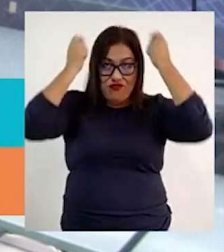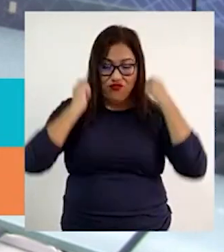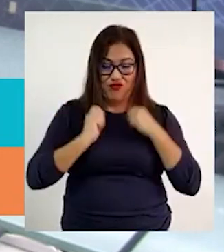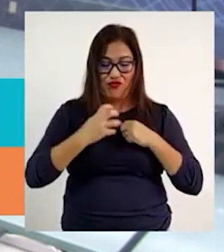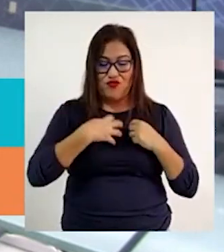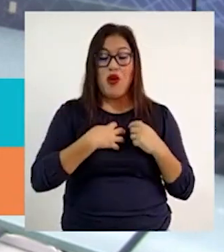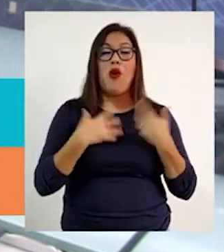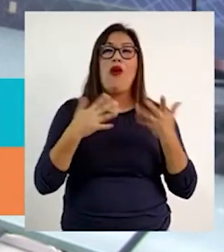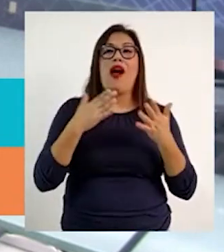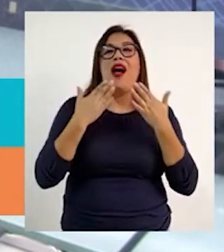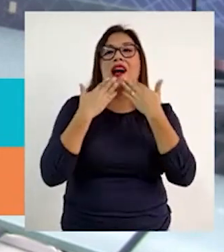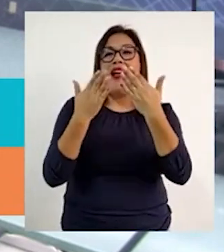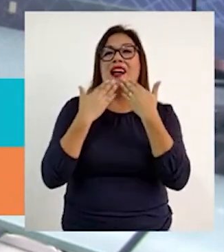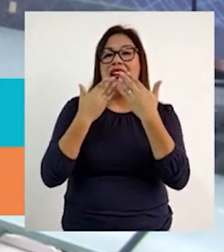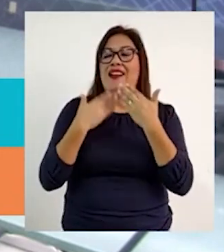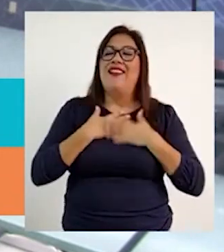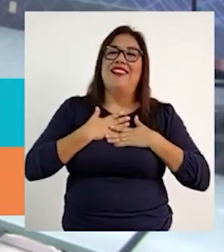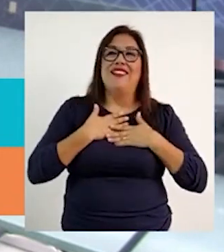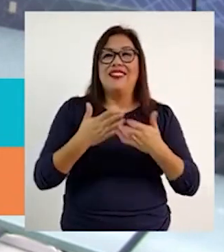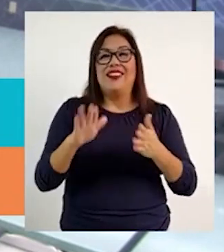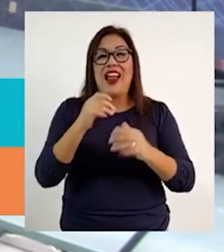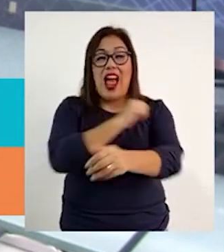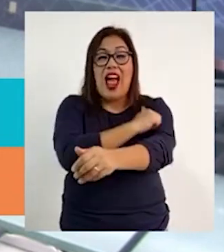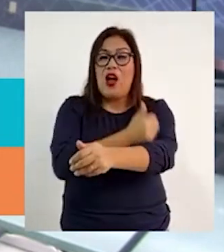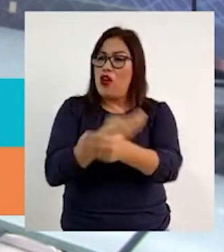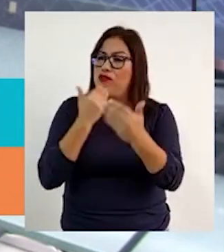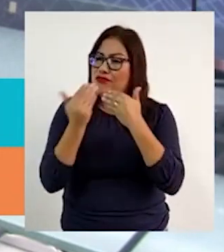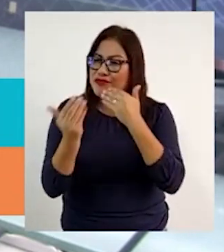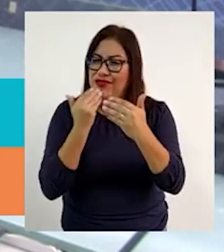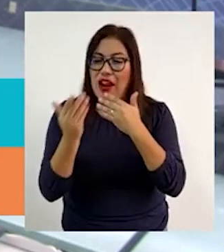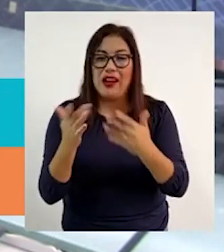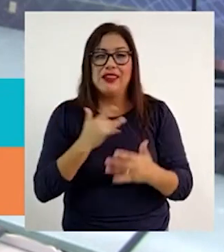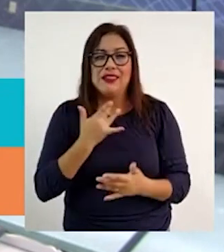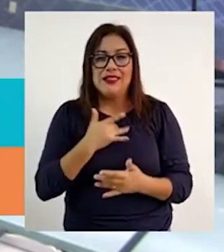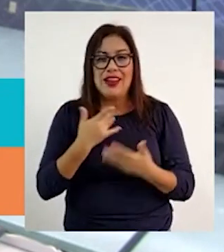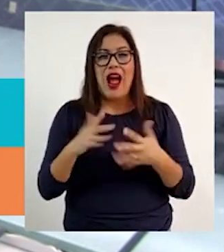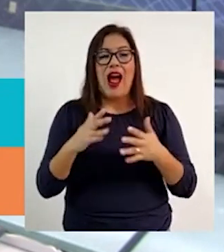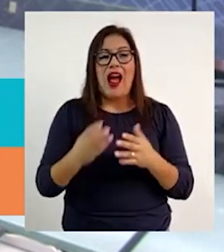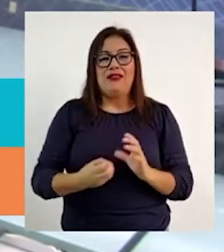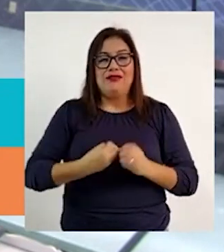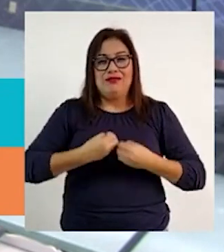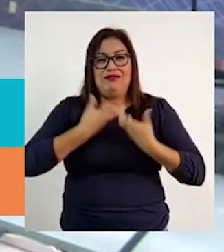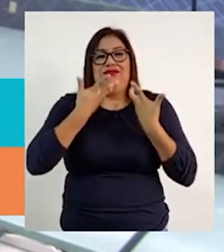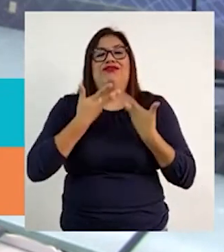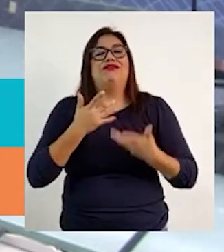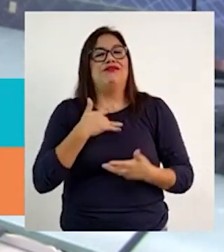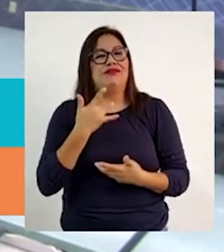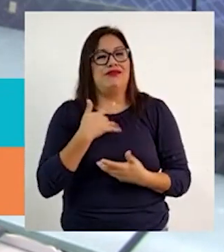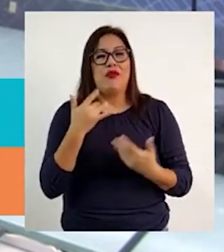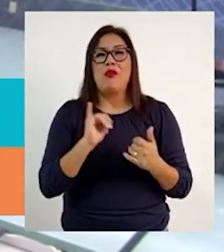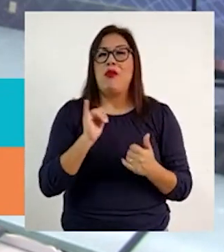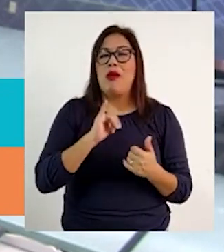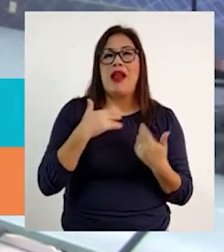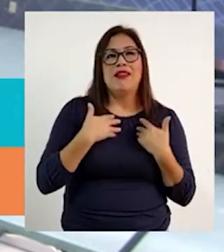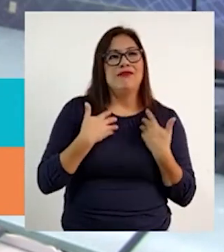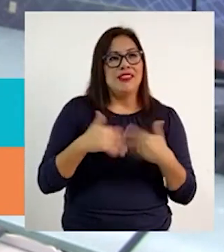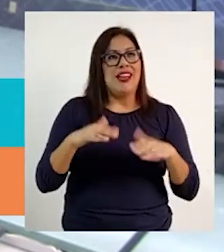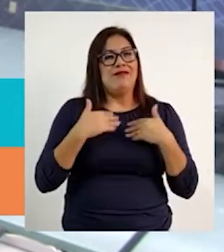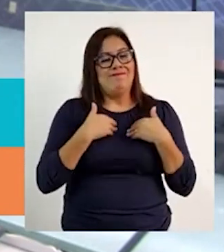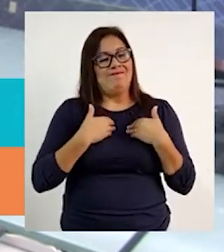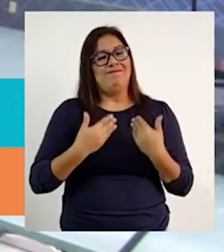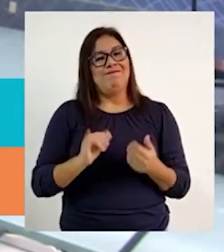agradecen las autoridades, ¿no? Se siente una persona totalmente realizada, incluida dentro de la